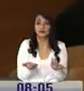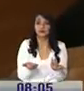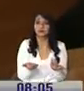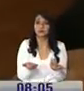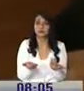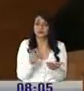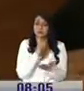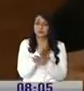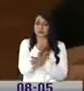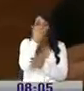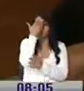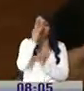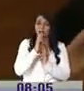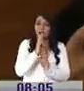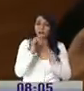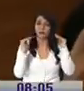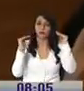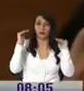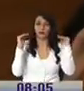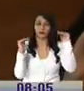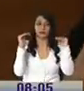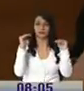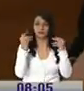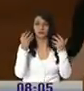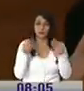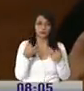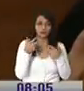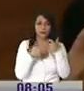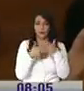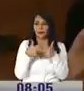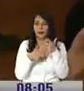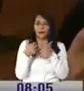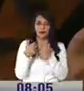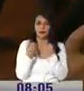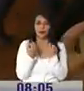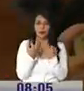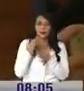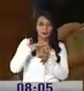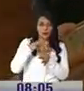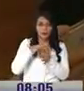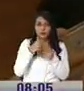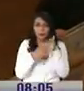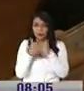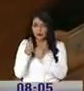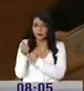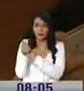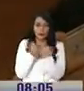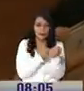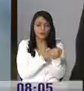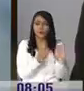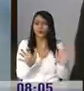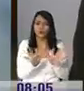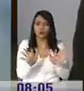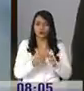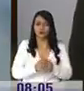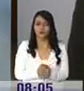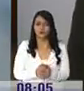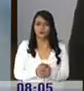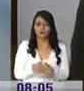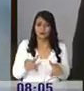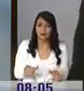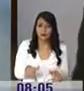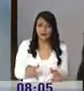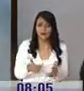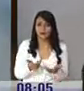ajustada no tengamos el problema de del conteo de Voto si es a favor de uno a favor de otro aquí no estamos